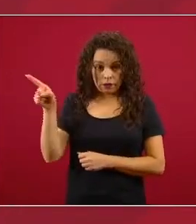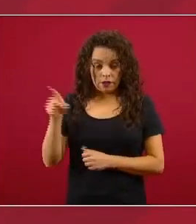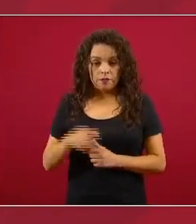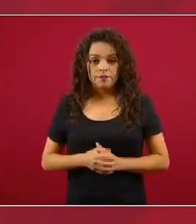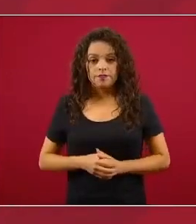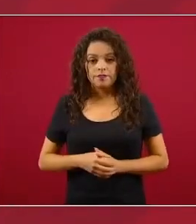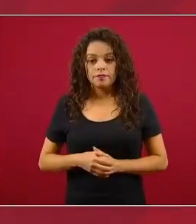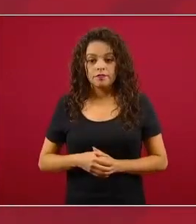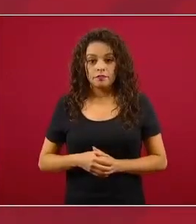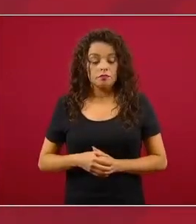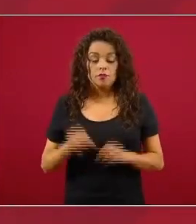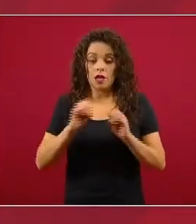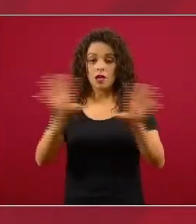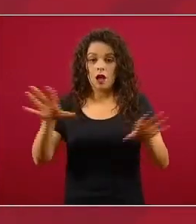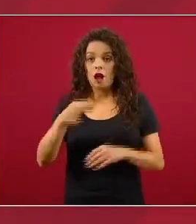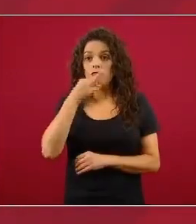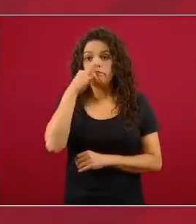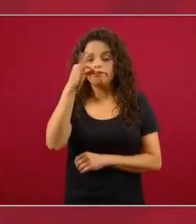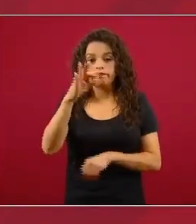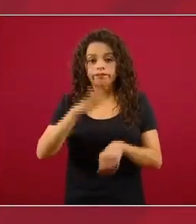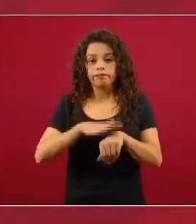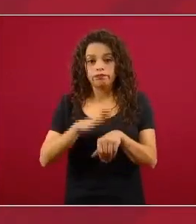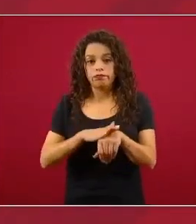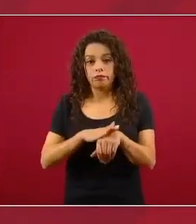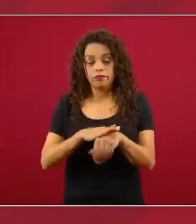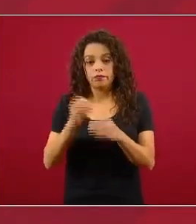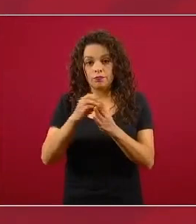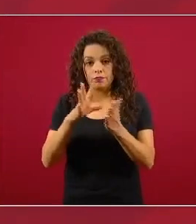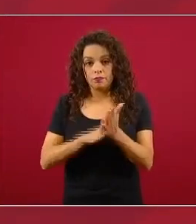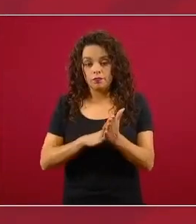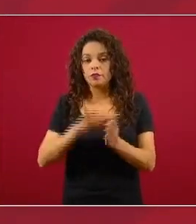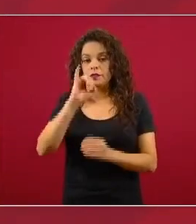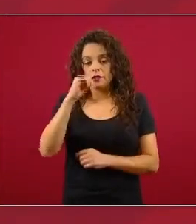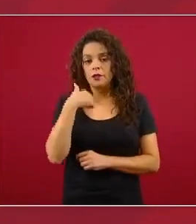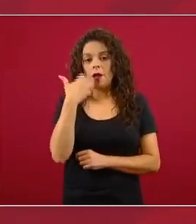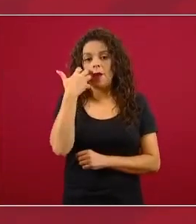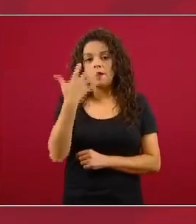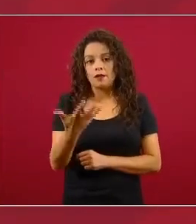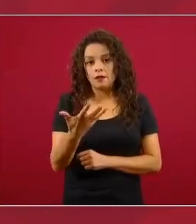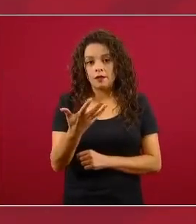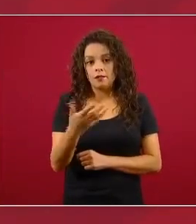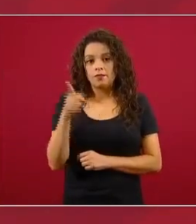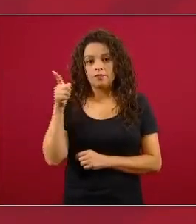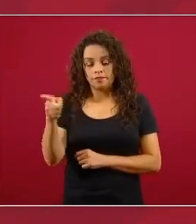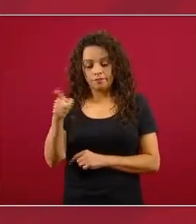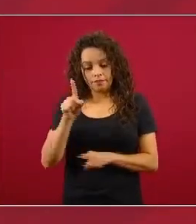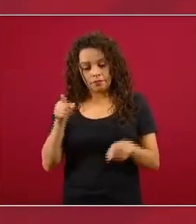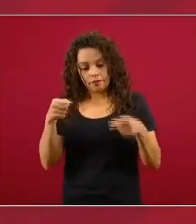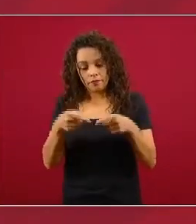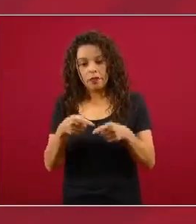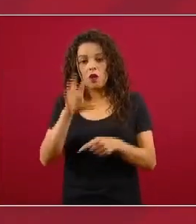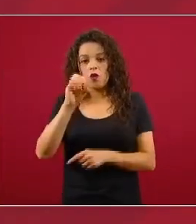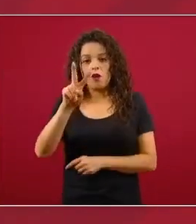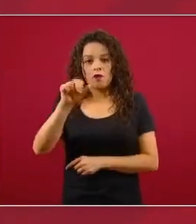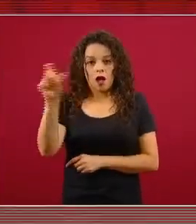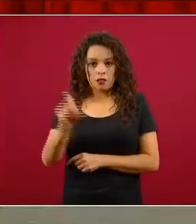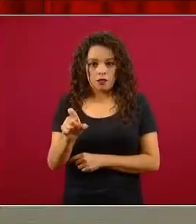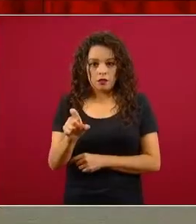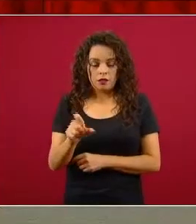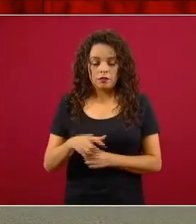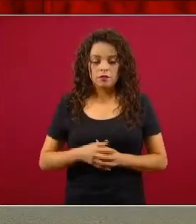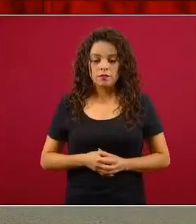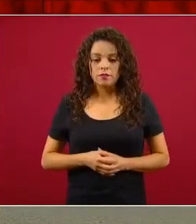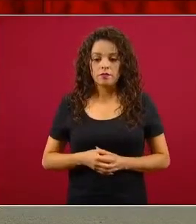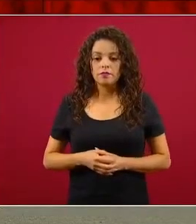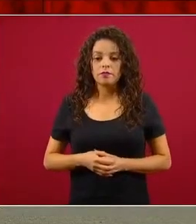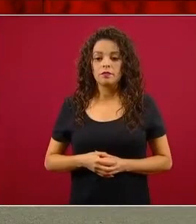se pronunció claramente en el sentido de que queremos estar en el esquema COVAX. Y a través